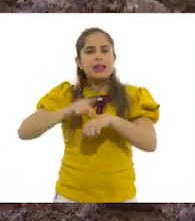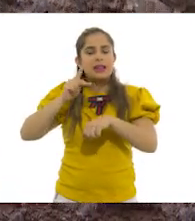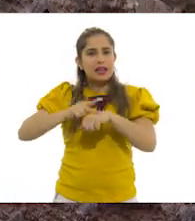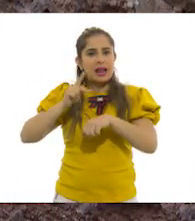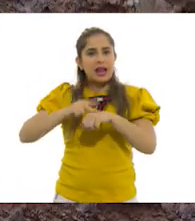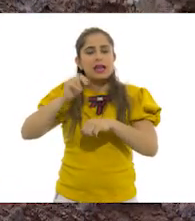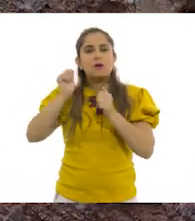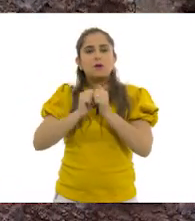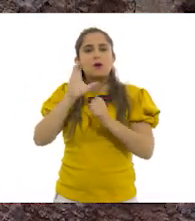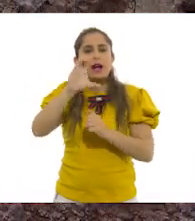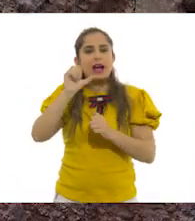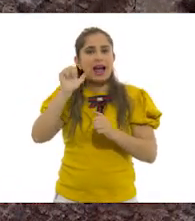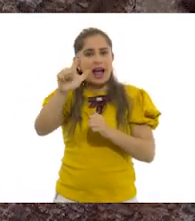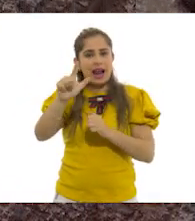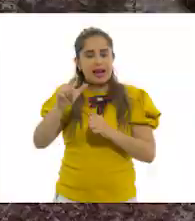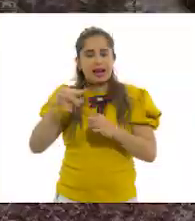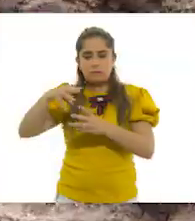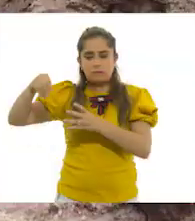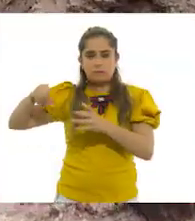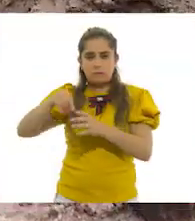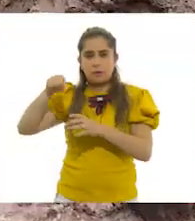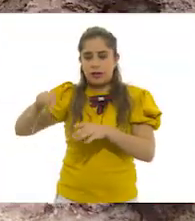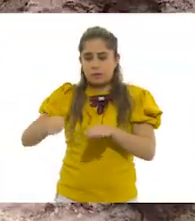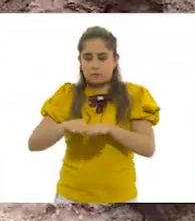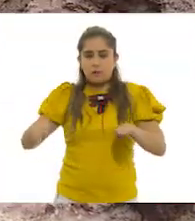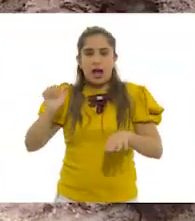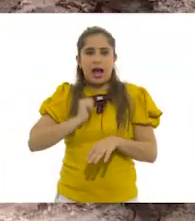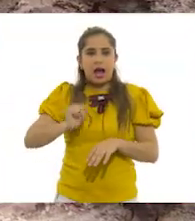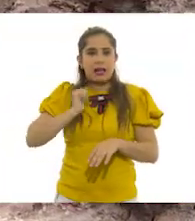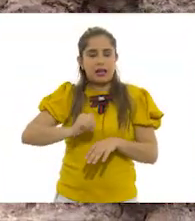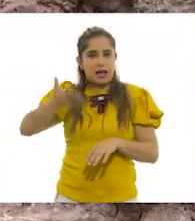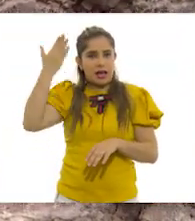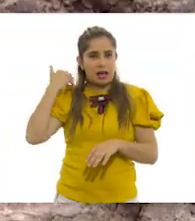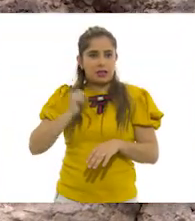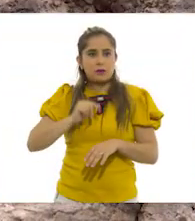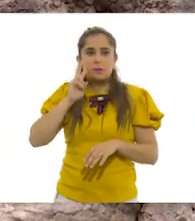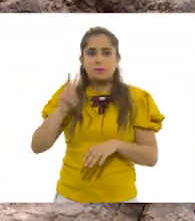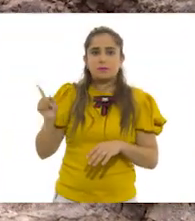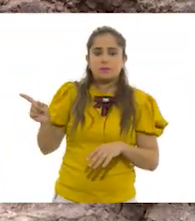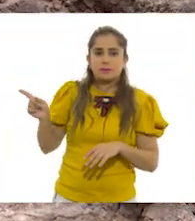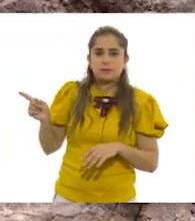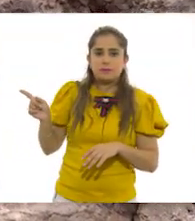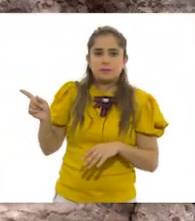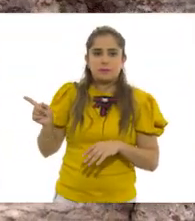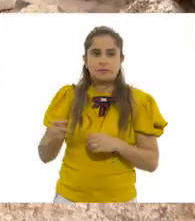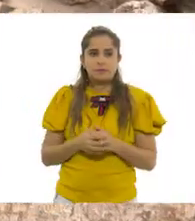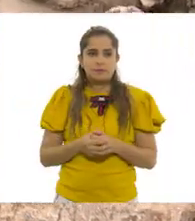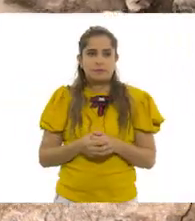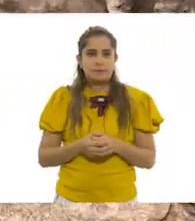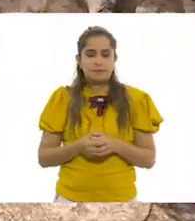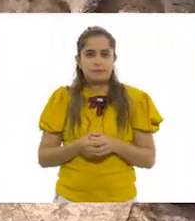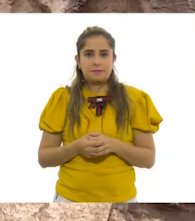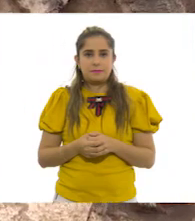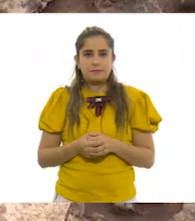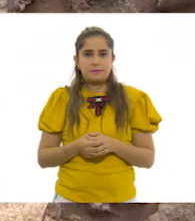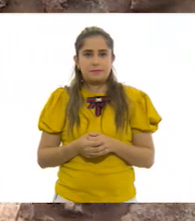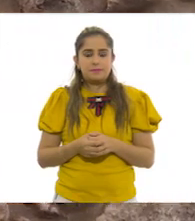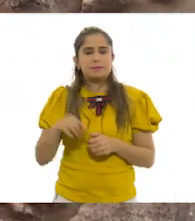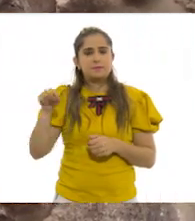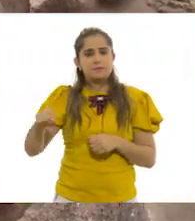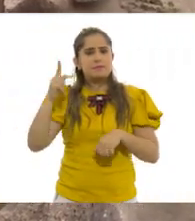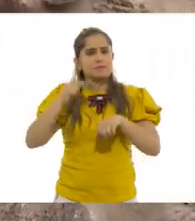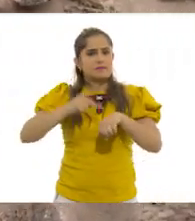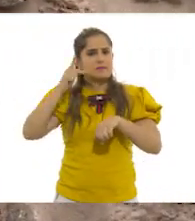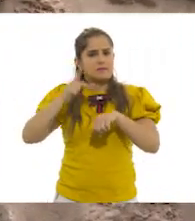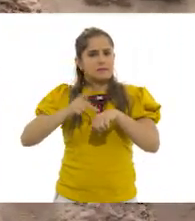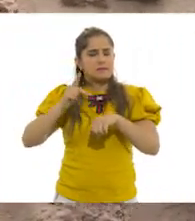cal, pero que son niveles de piso también prehispánicos. Ajá. Aquí se puede ver, mira, allí. Claro, aquí está. A ver, esta piedra, ¿por qué